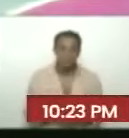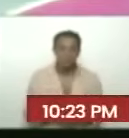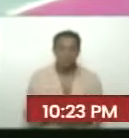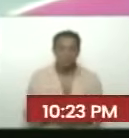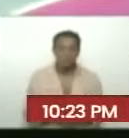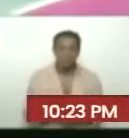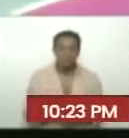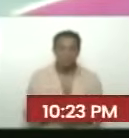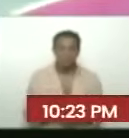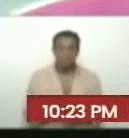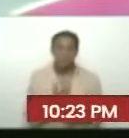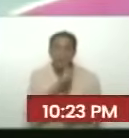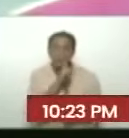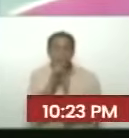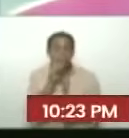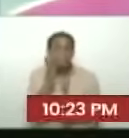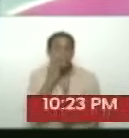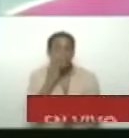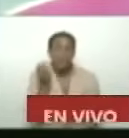Ven. ¿Cómo se llama tu mamá?